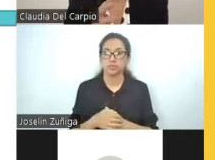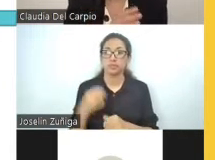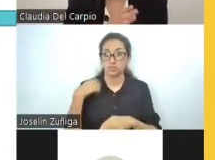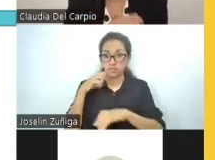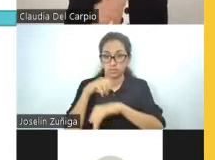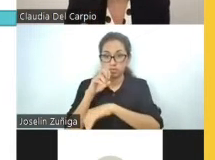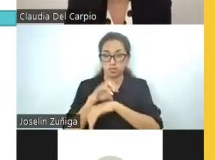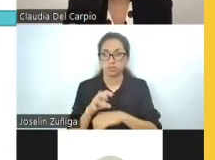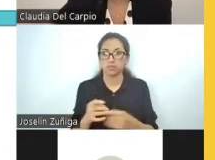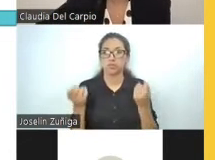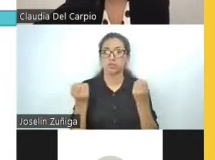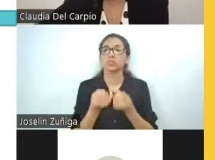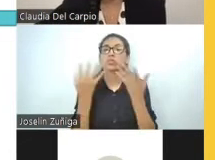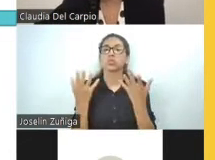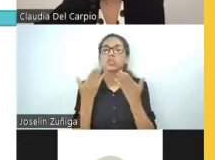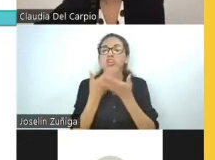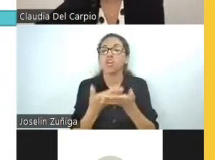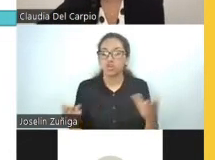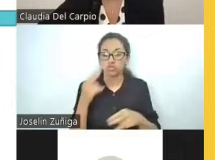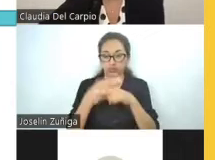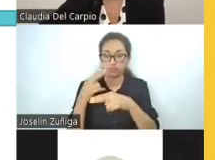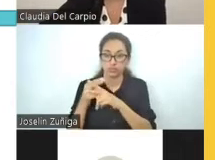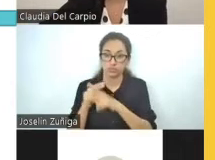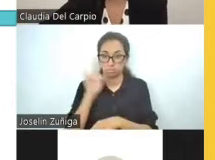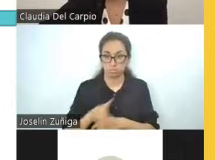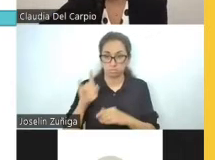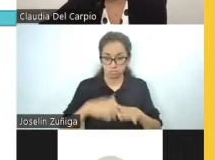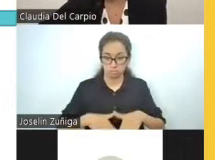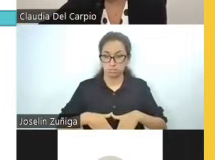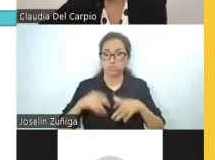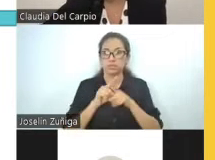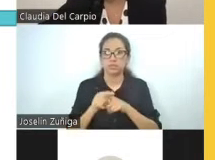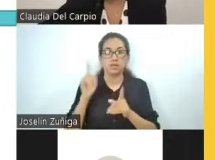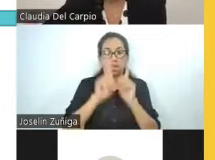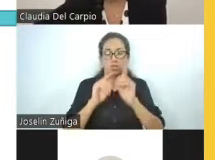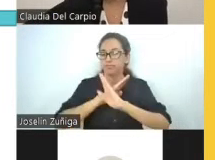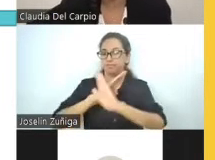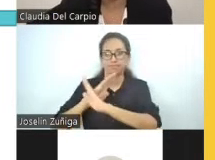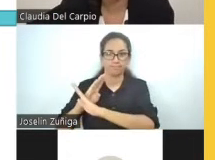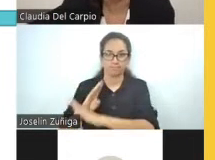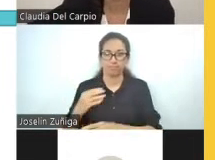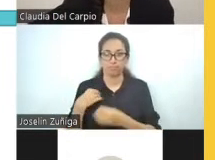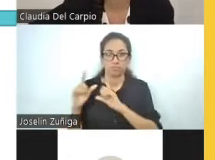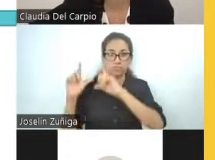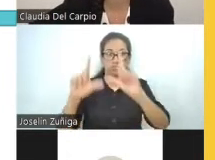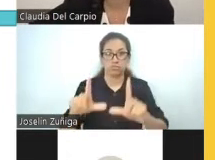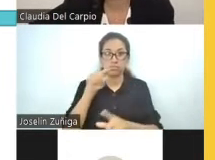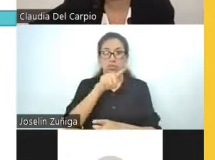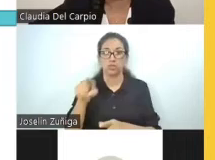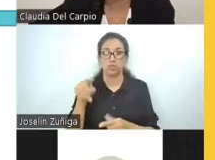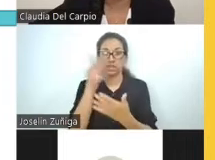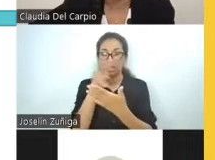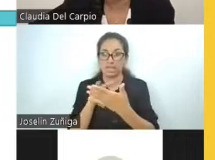recomendaciones en cuanto a los productos que debemos usar en esta zona y los que debemos evitar. Entonces, se los dejo para que a quien